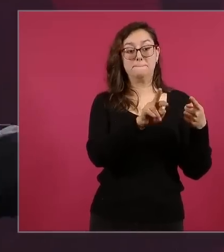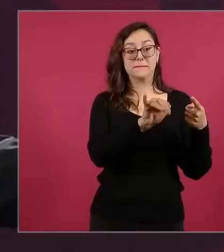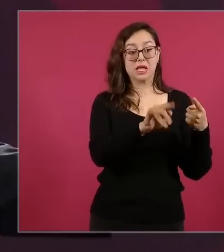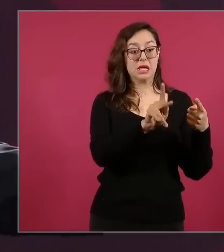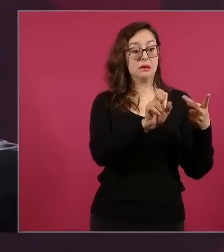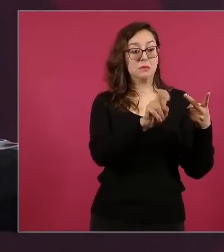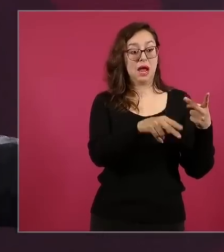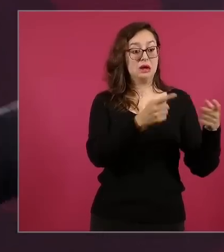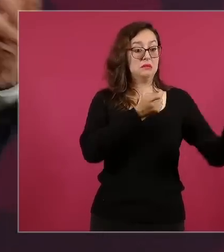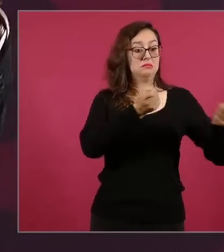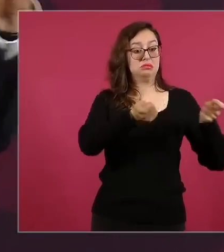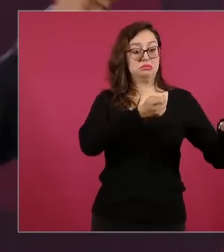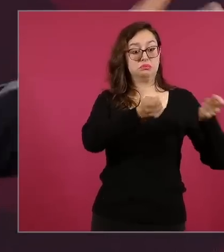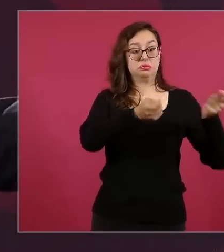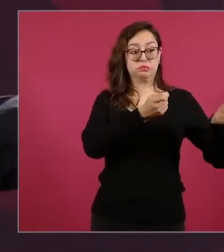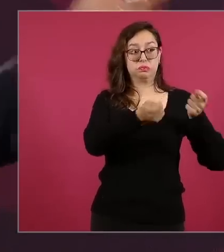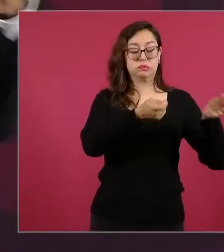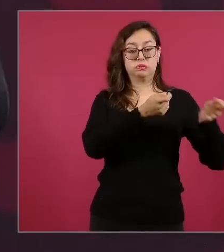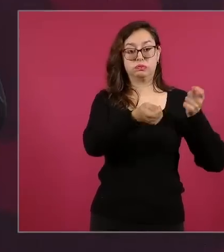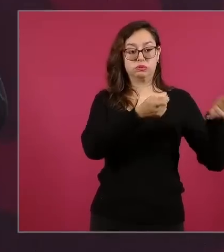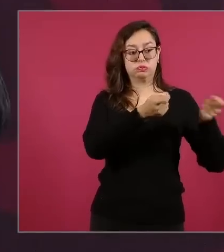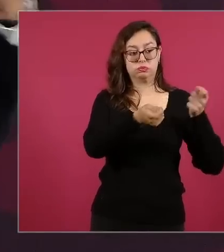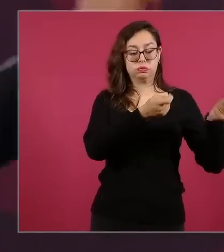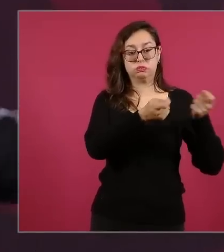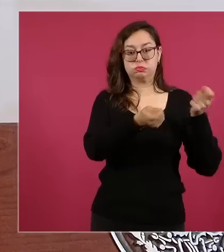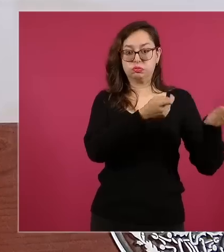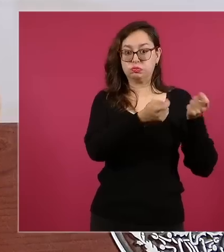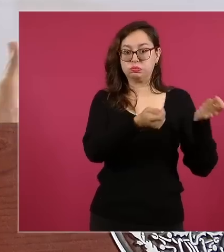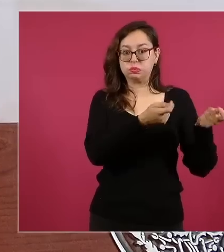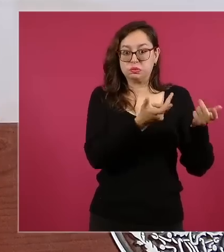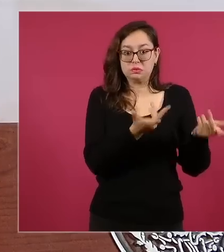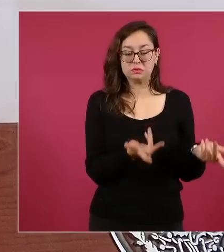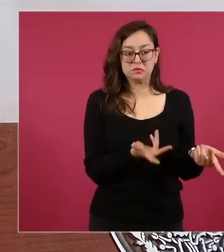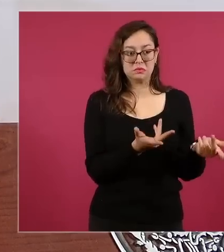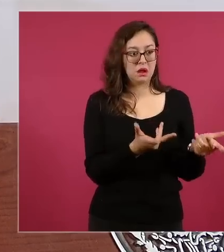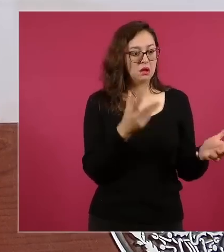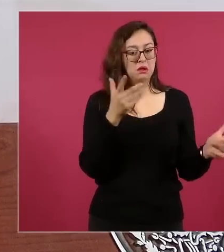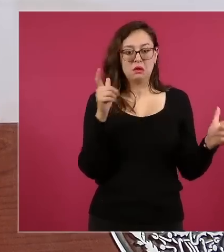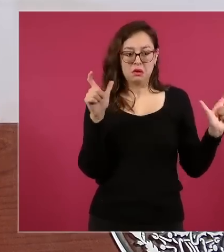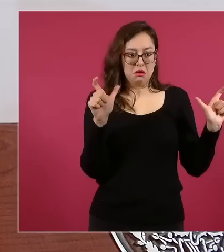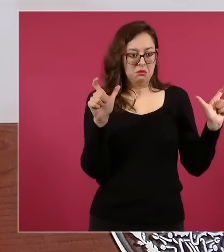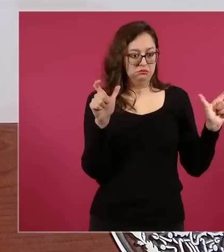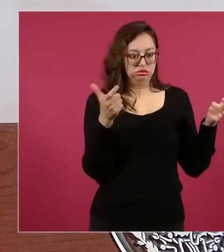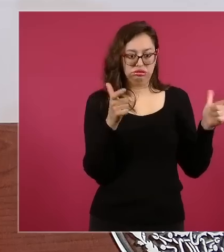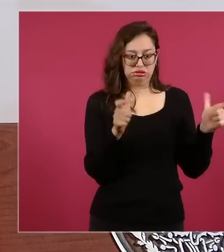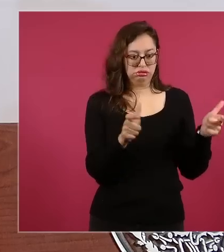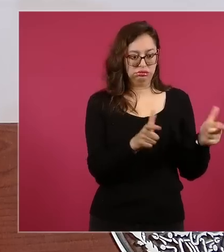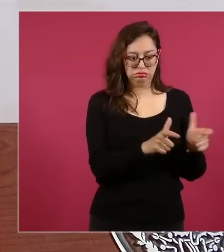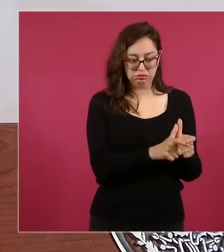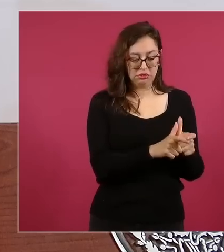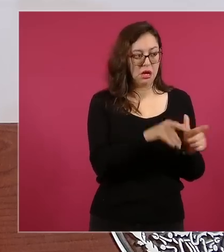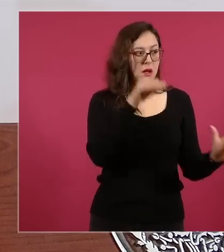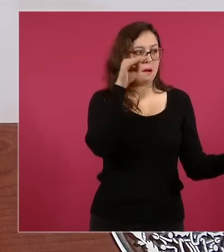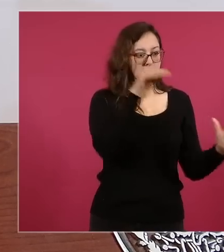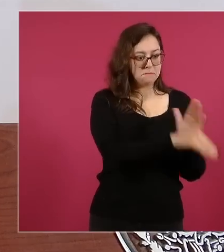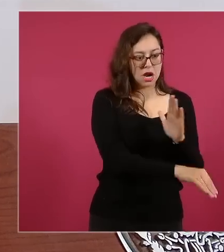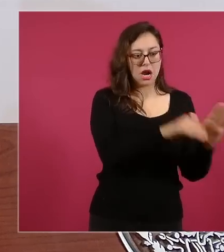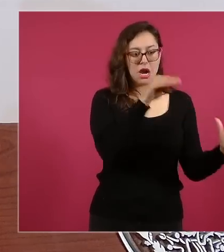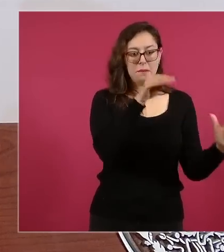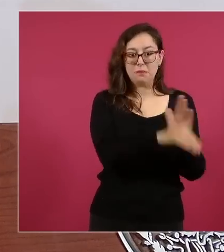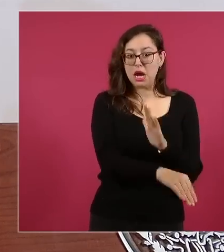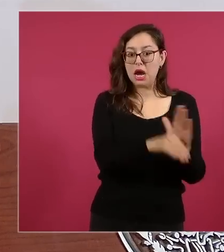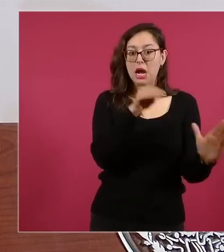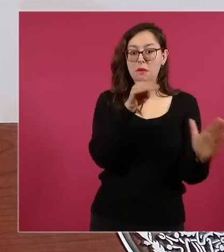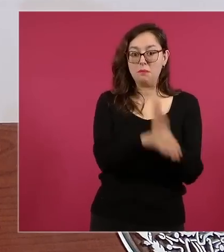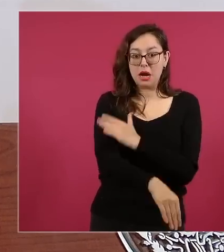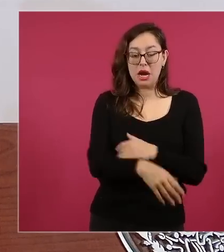años planteando de que había que evitar que